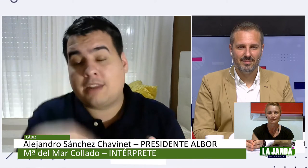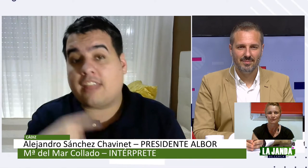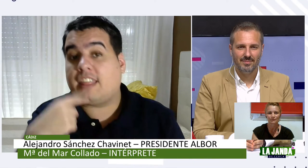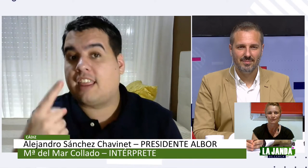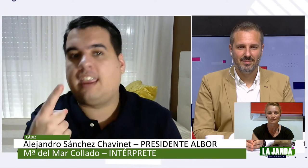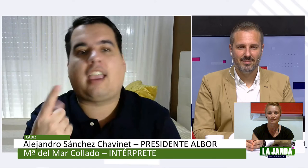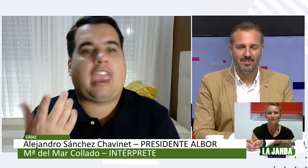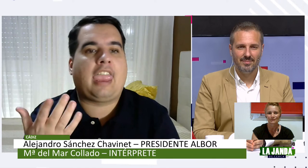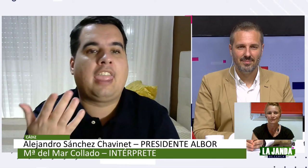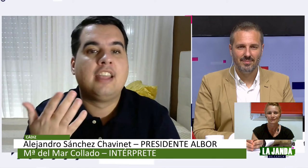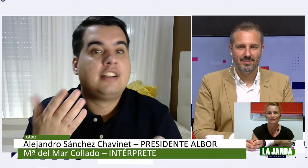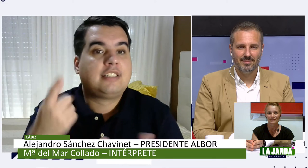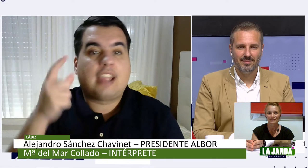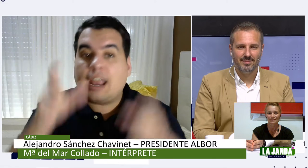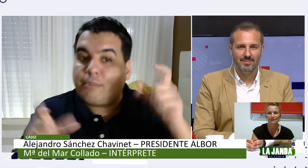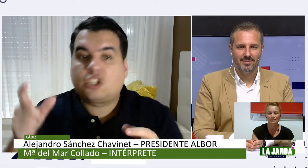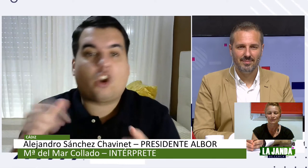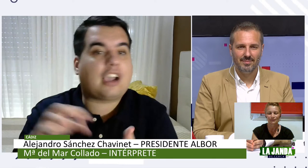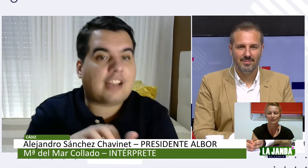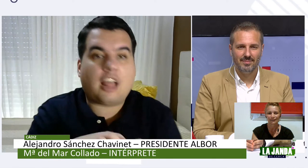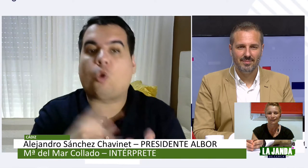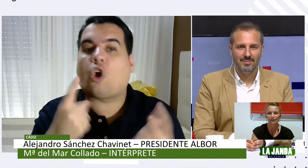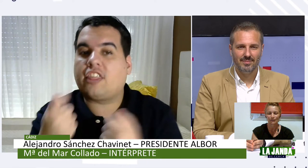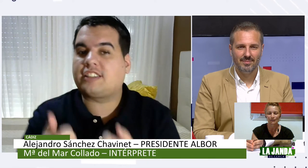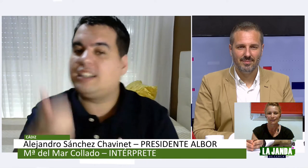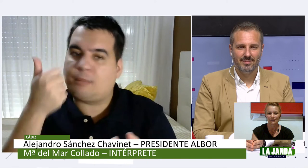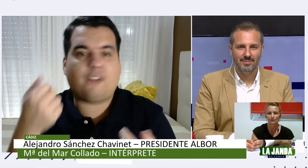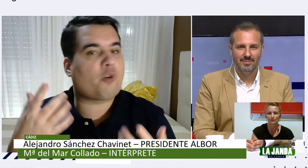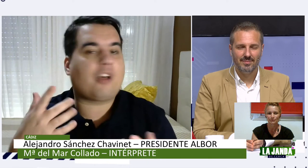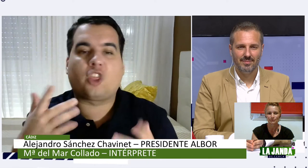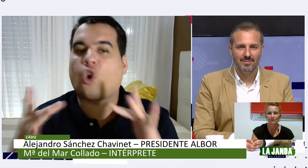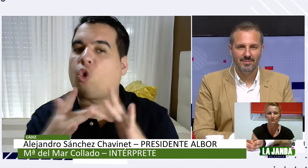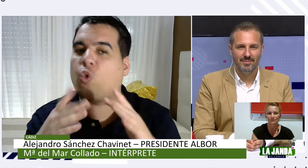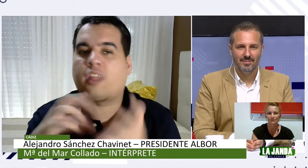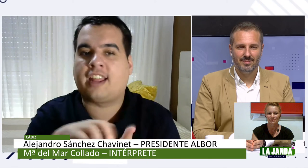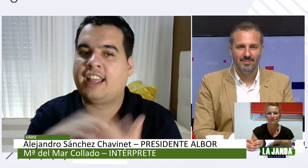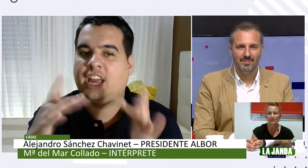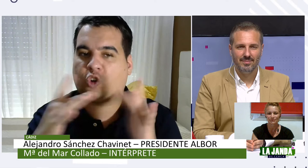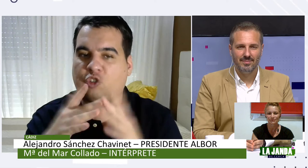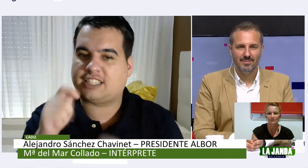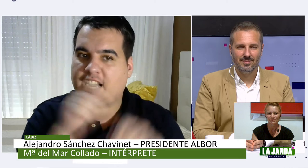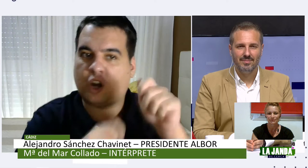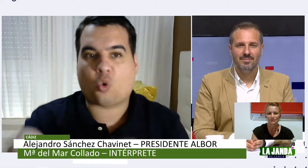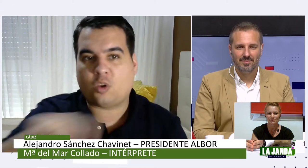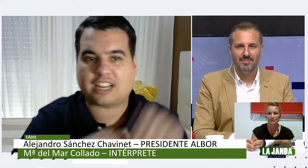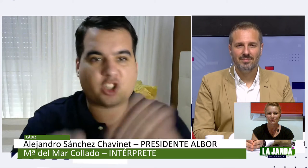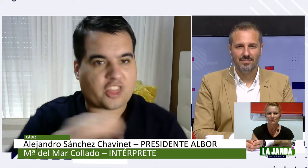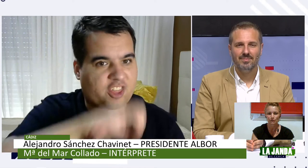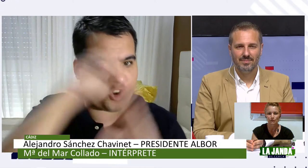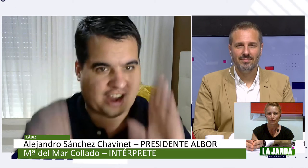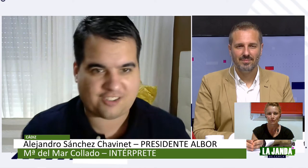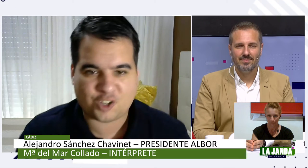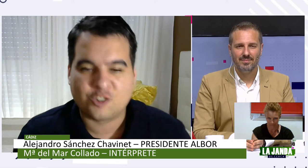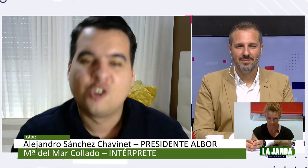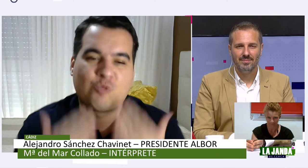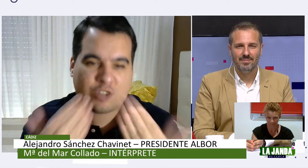Y también decir que si hay personas que tienen dudas, necesitan más información, no duden en contactar con nuestra